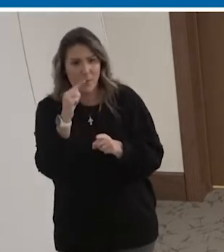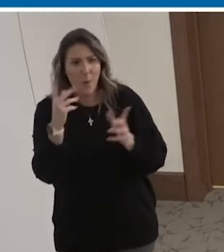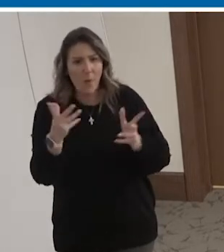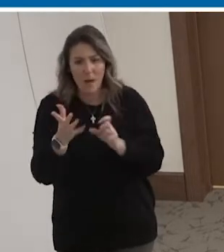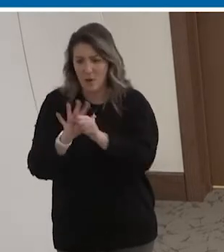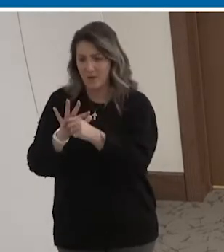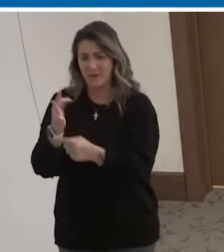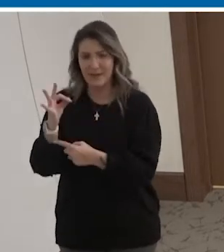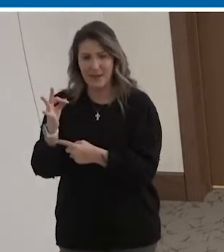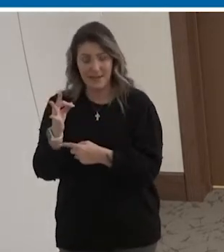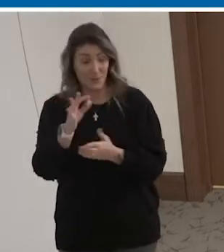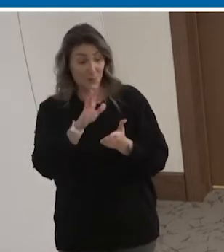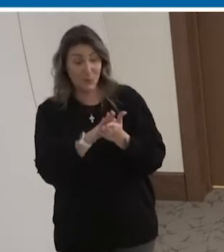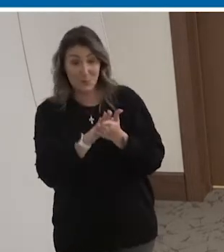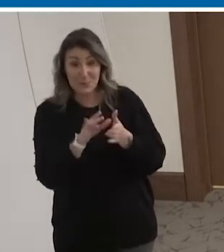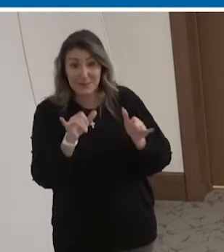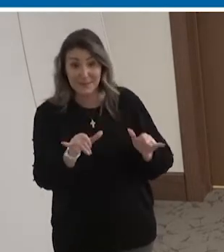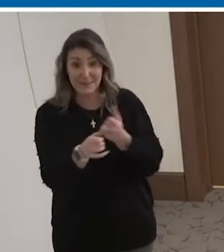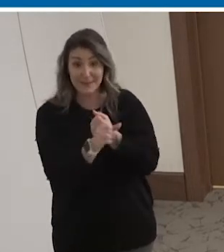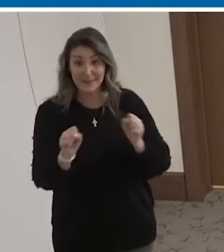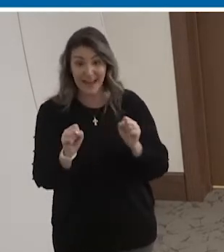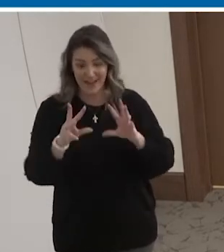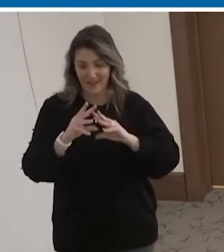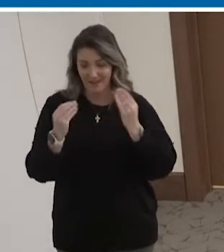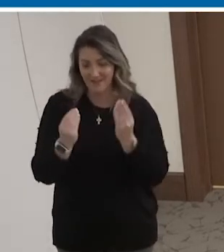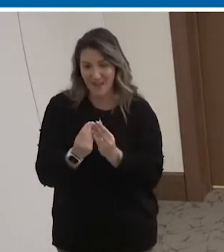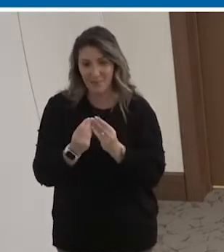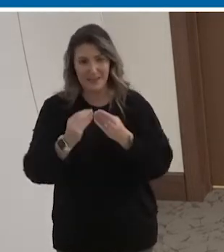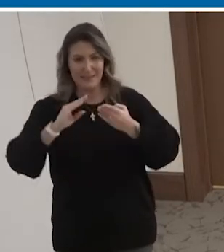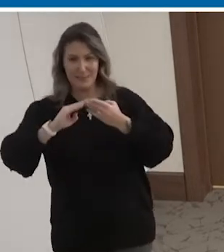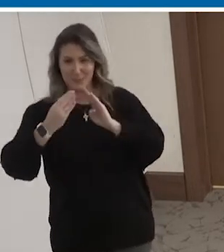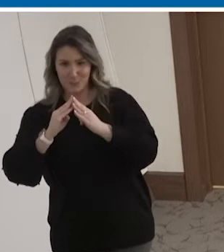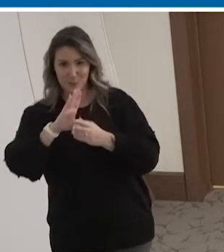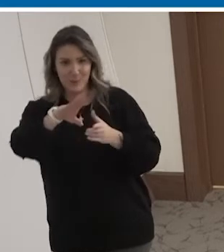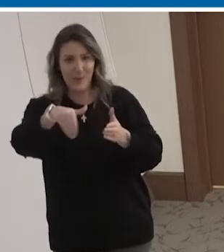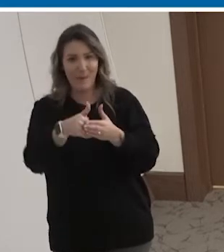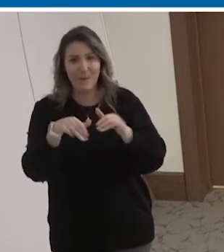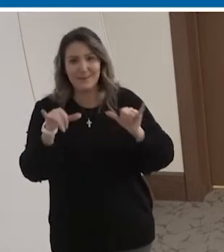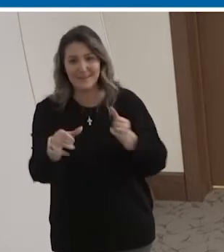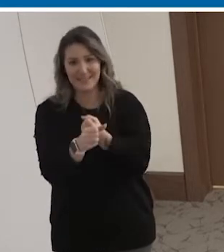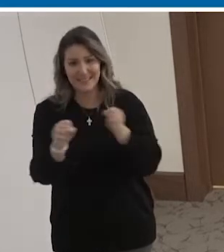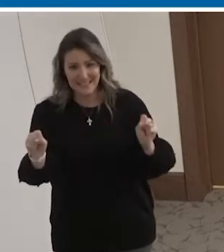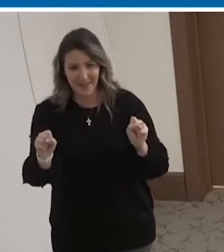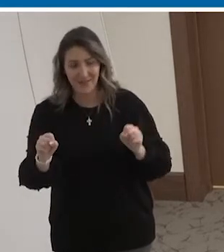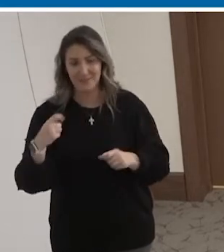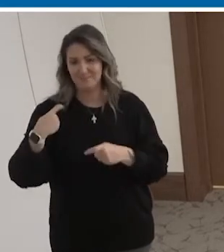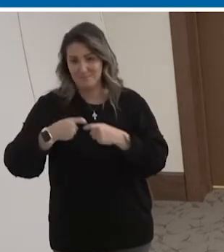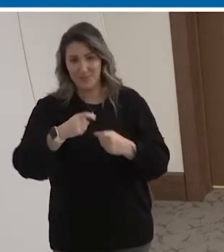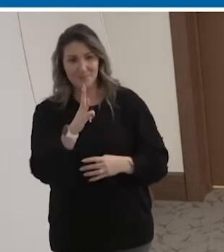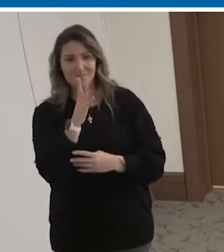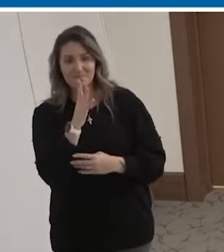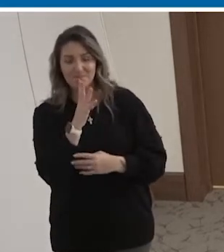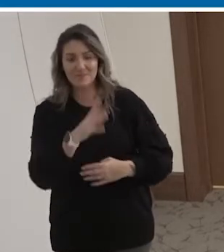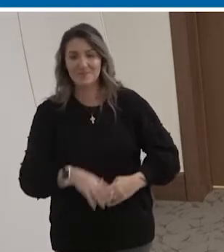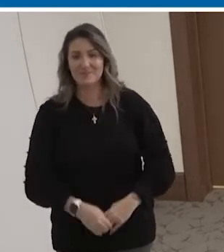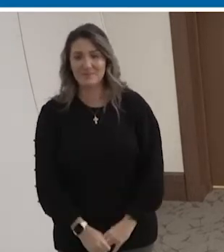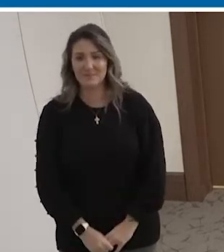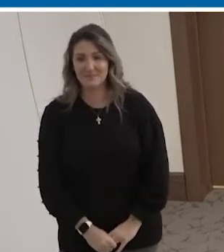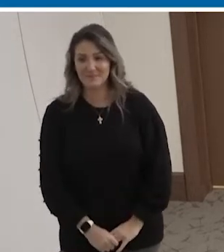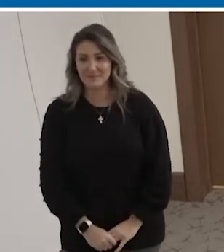our schools stay safe, our families stay safe, and our communities stay safe. Y al